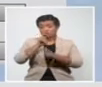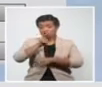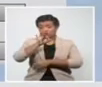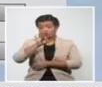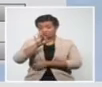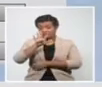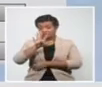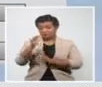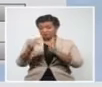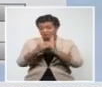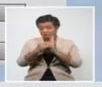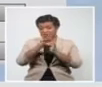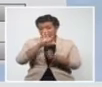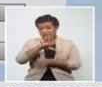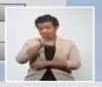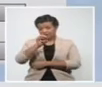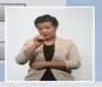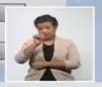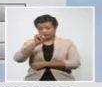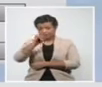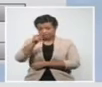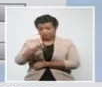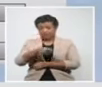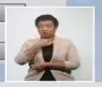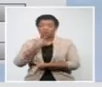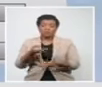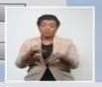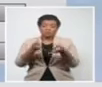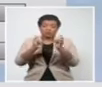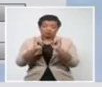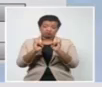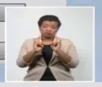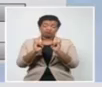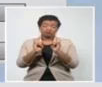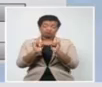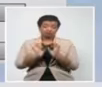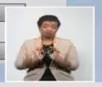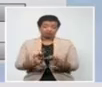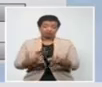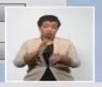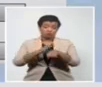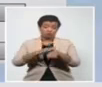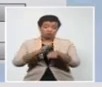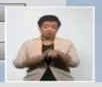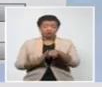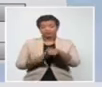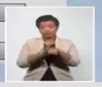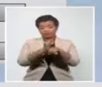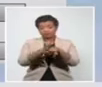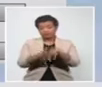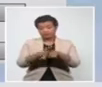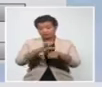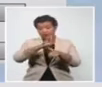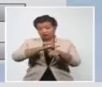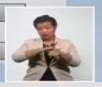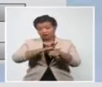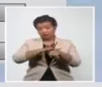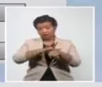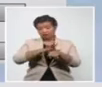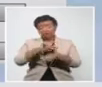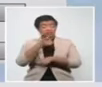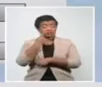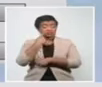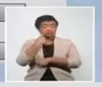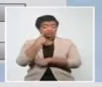2.285.506 personas que han perdido la vida en el mundo con esta enfermedad. Eso da, como ya había